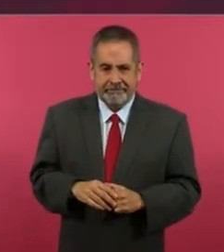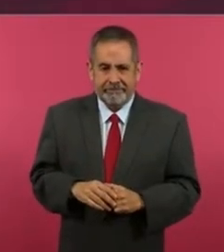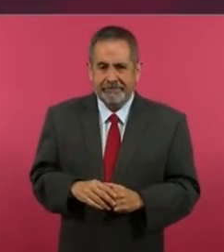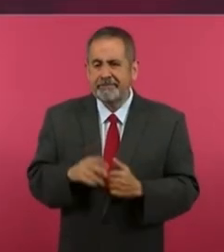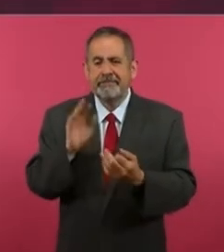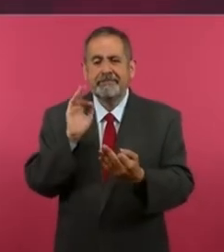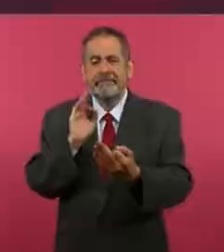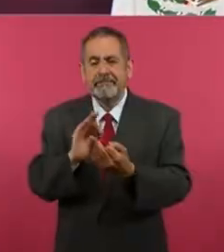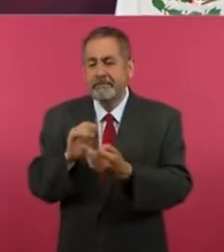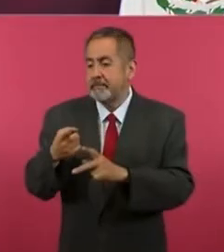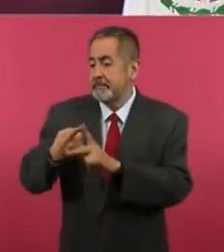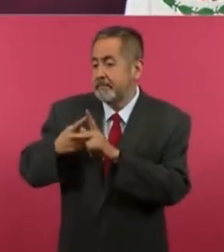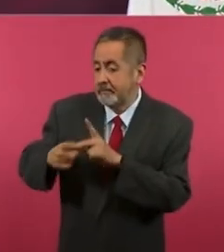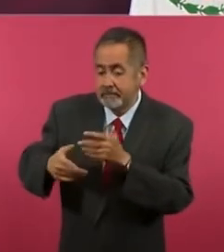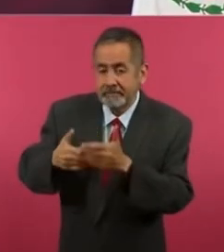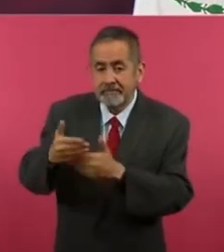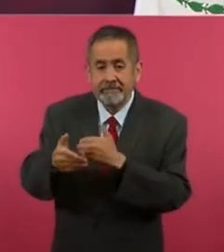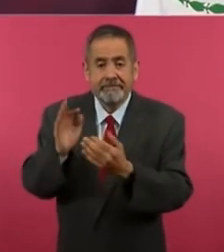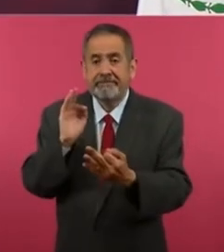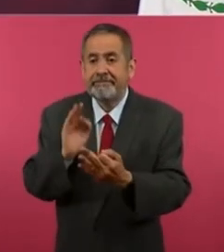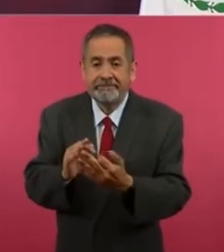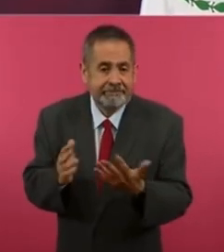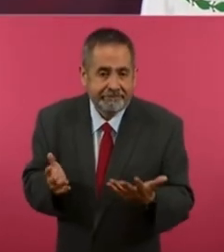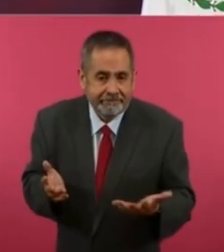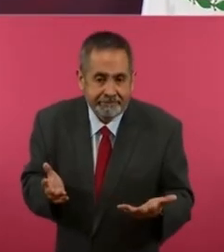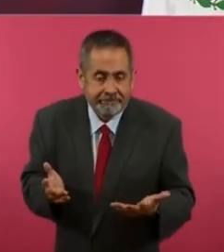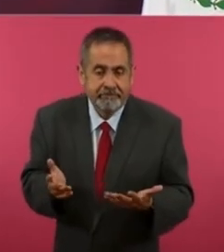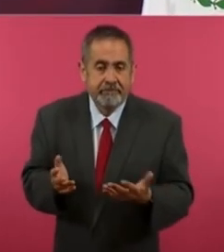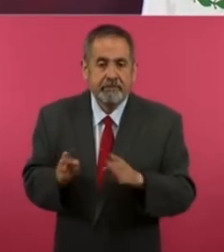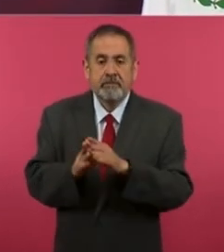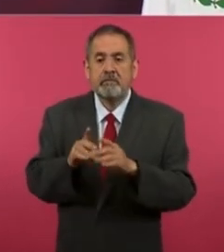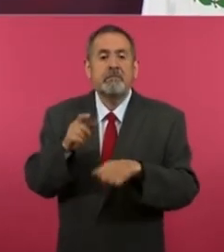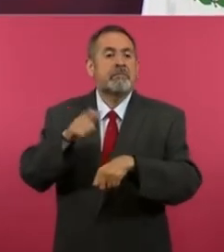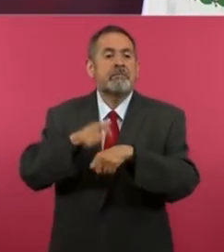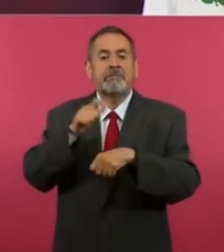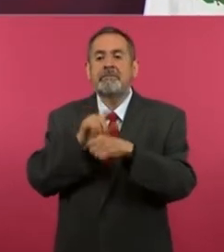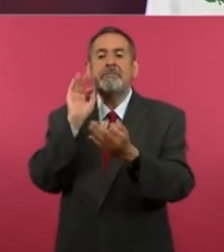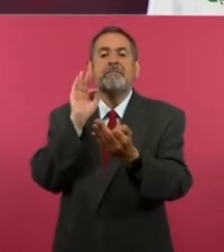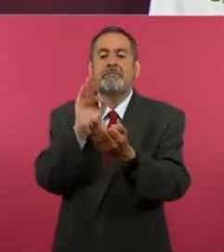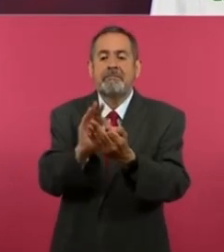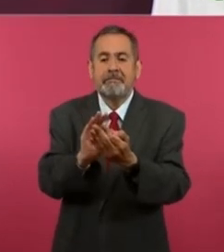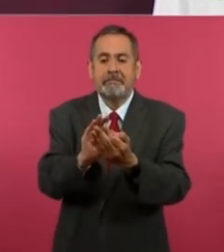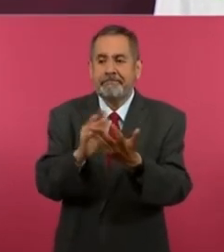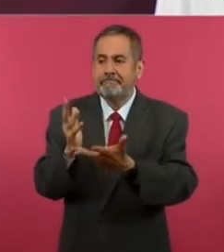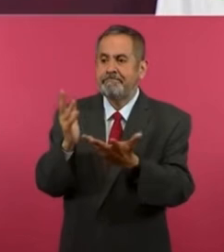ya ha iniciado el proceso. Ya con poco tiempo,